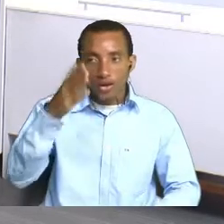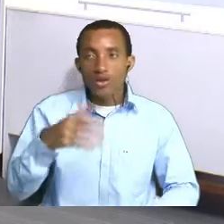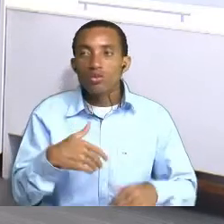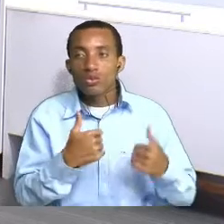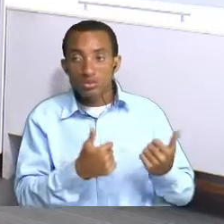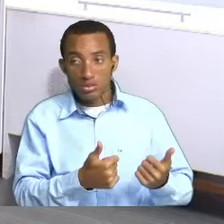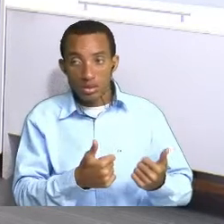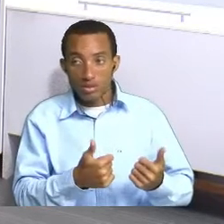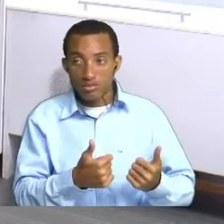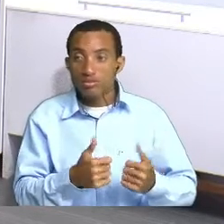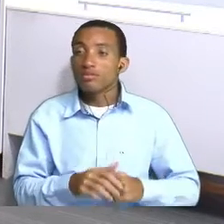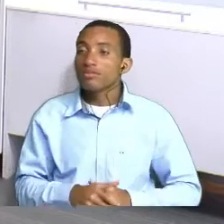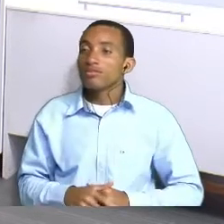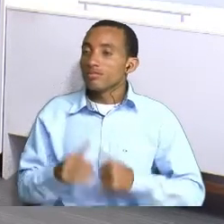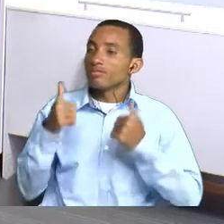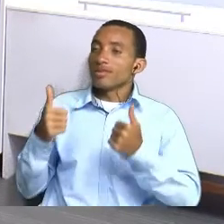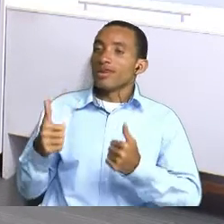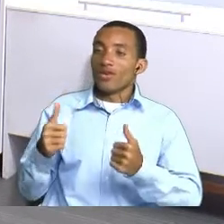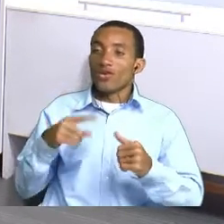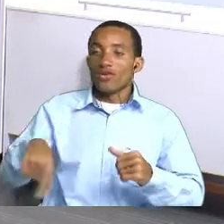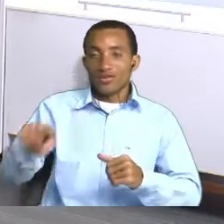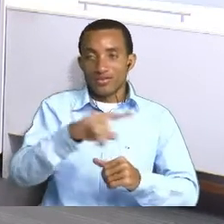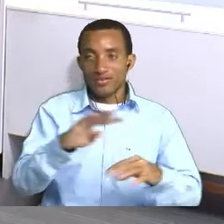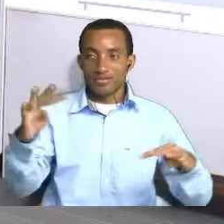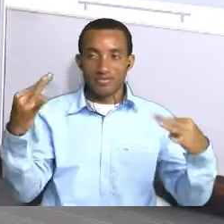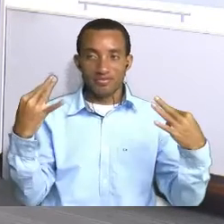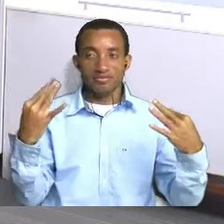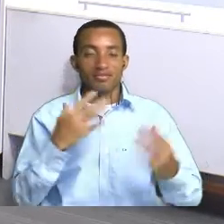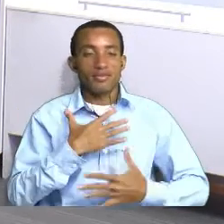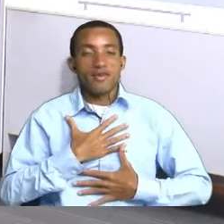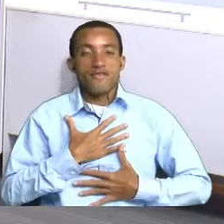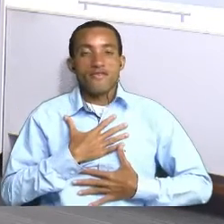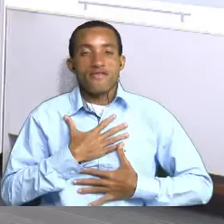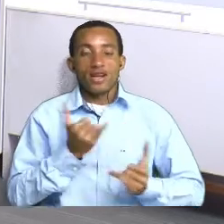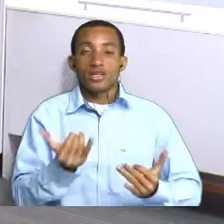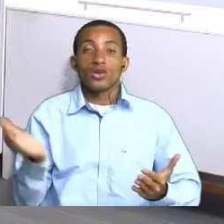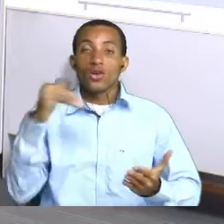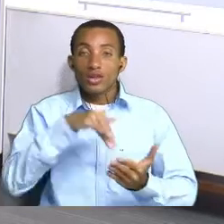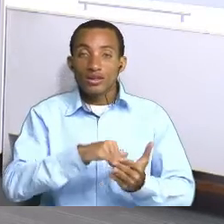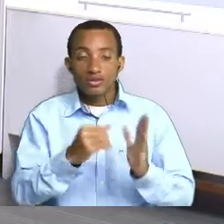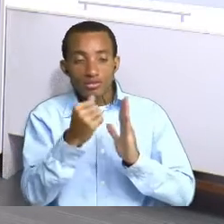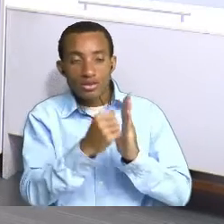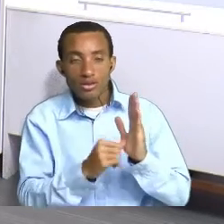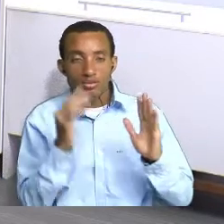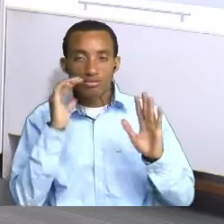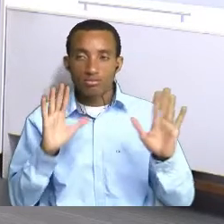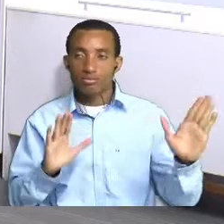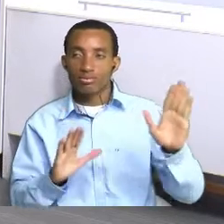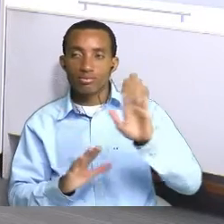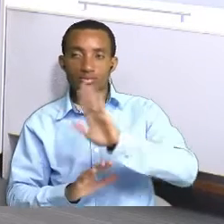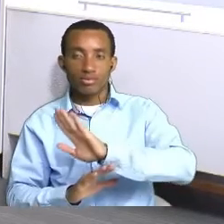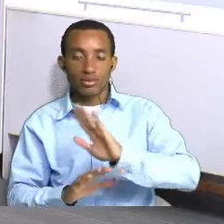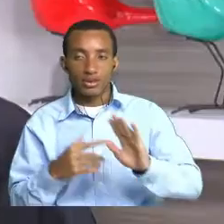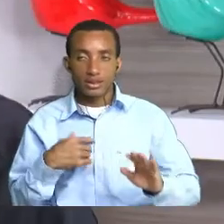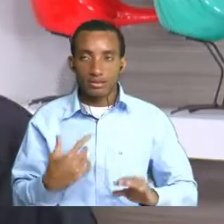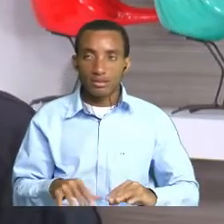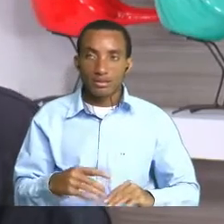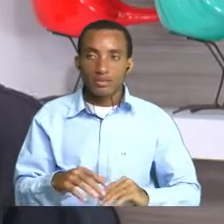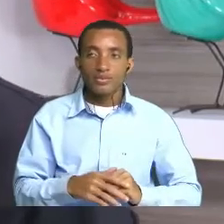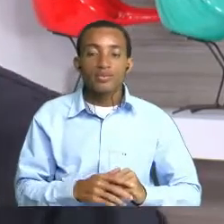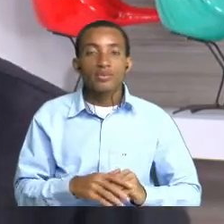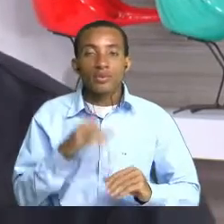rossi hola queridos televidentes feliz de estar nuevamente aquí en su programa pedir de boca trayéndole una receta